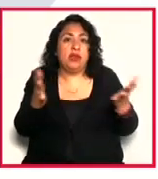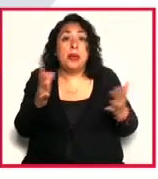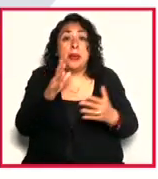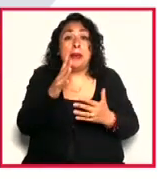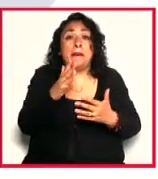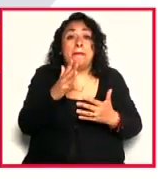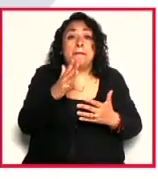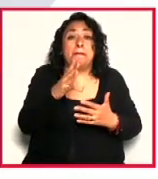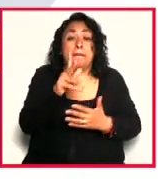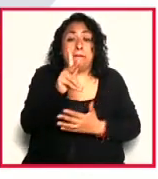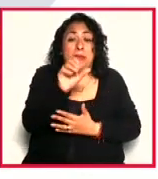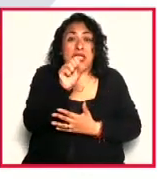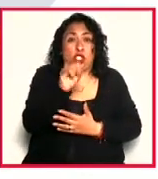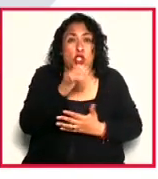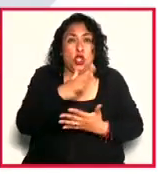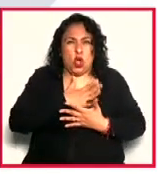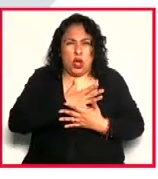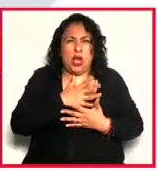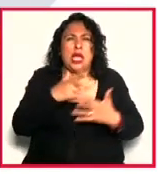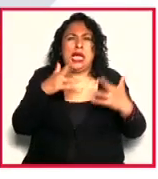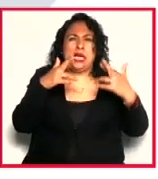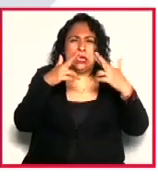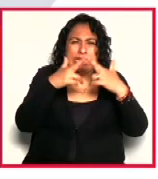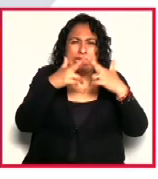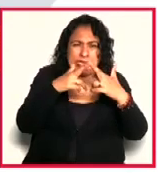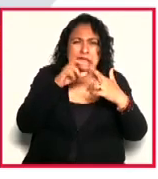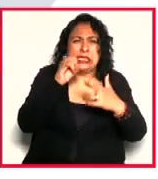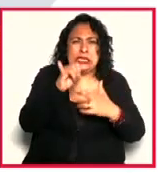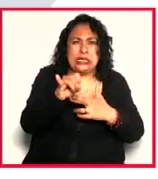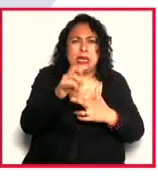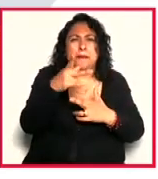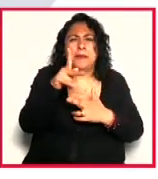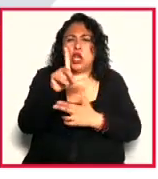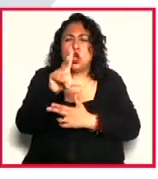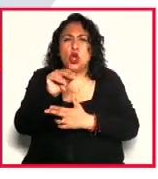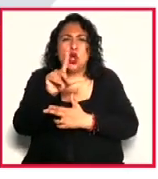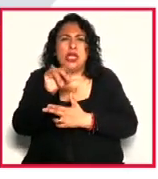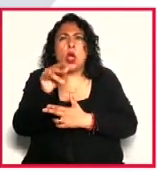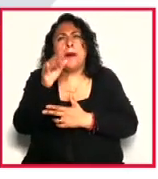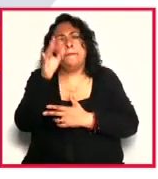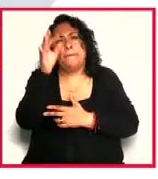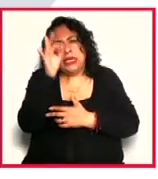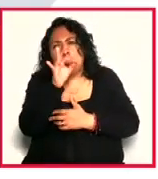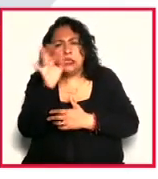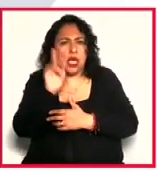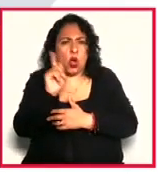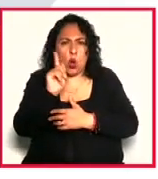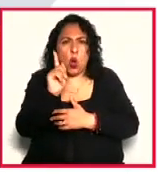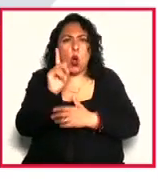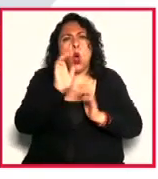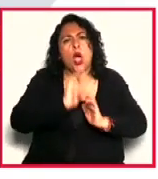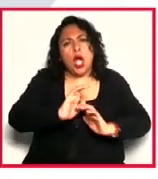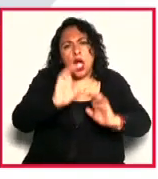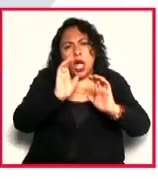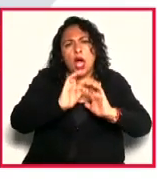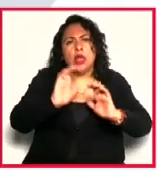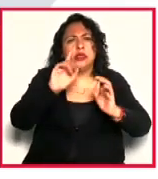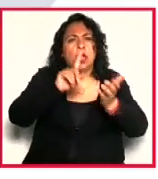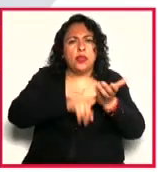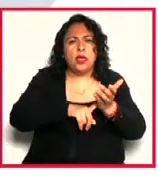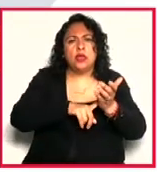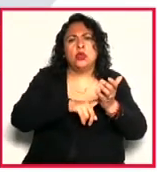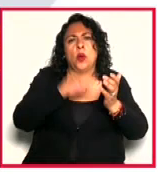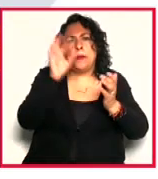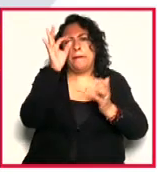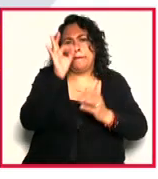música sacra, pero no es música litúrgica, porque una pasión no es una misa, y una pasión no se canta y se toca en una misa, sino que es